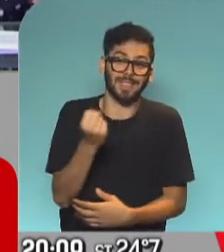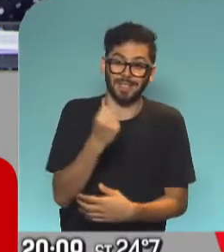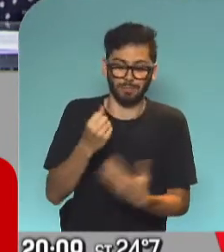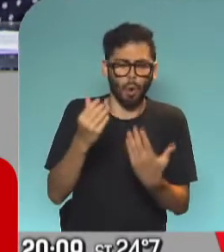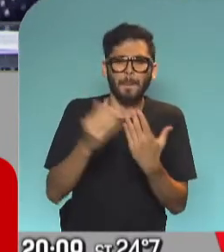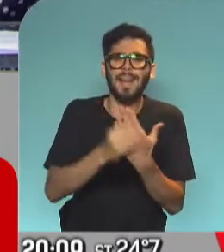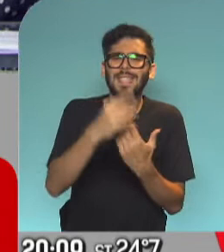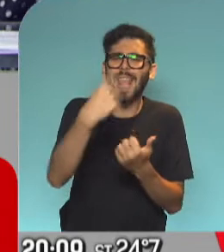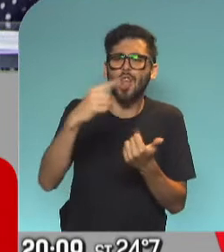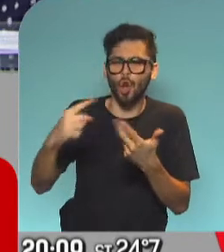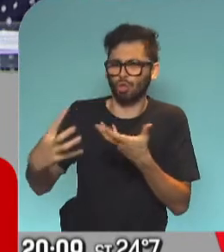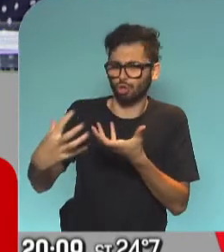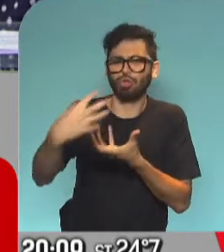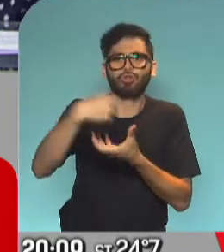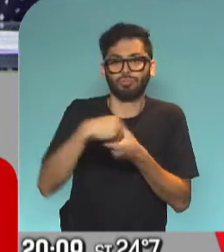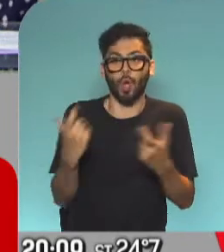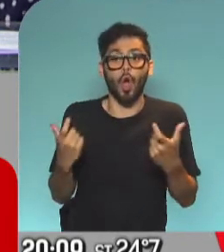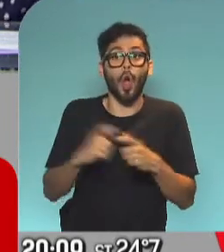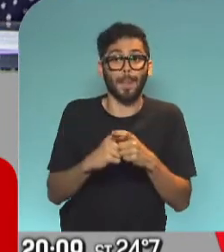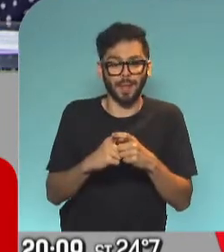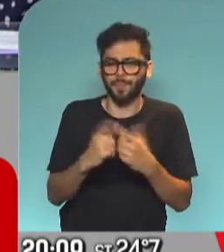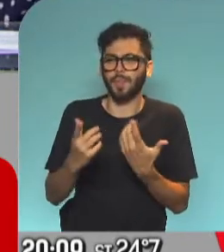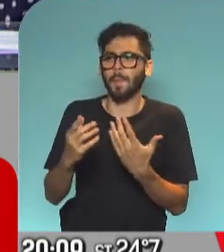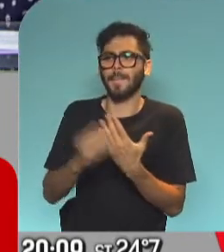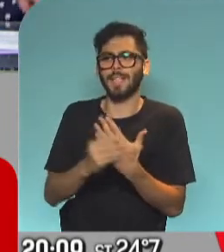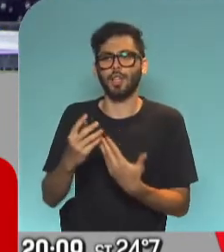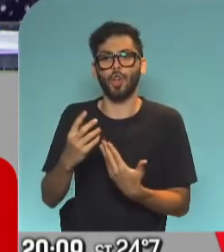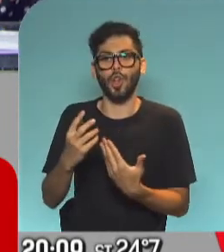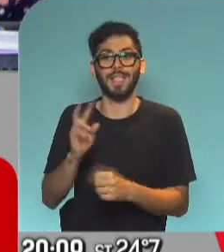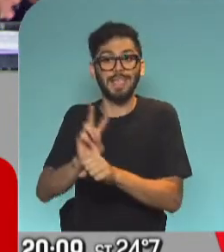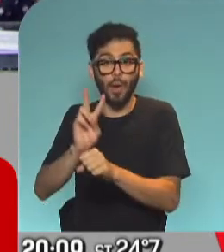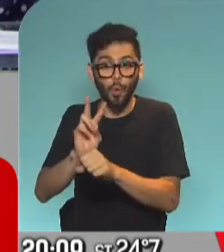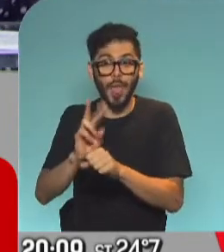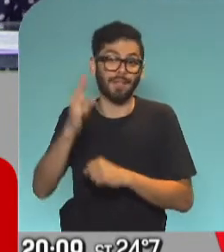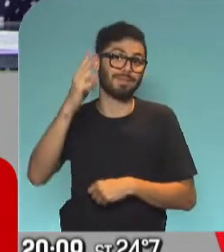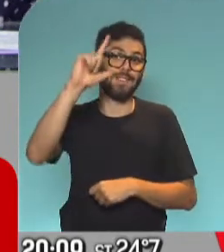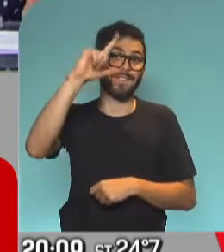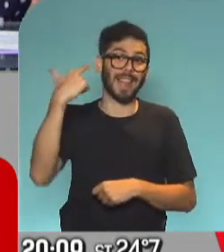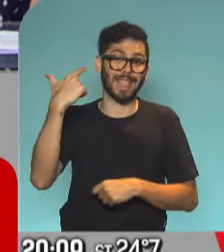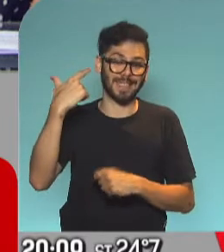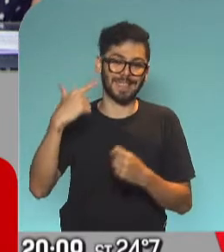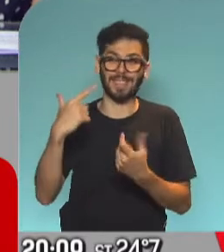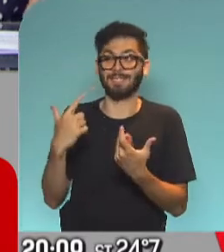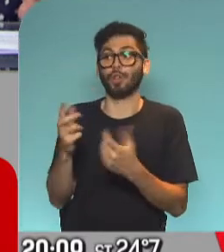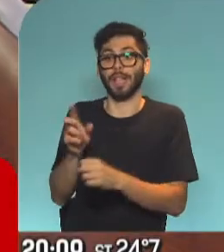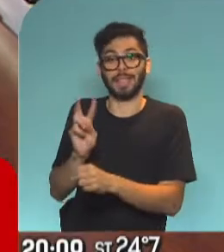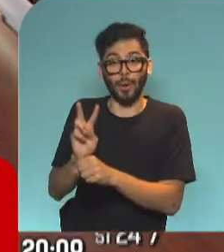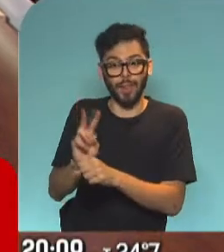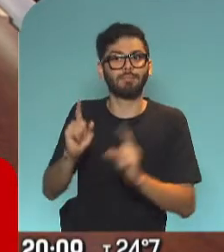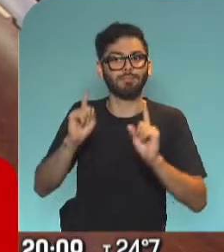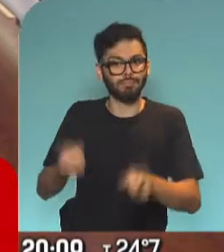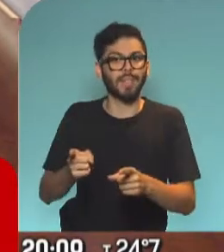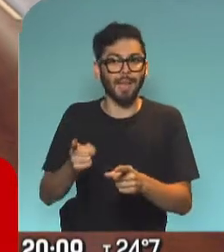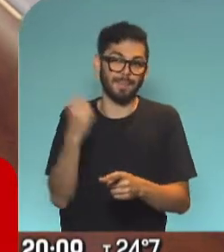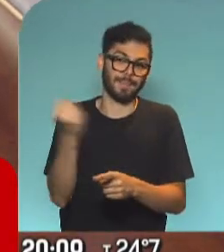interministerial, donde también va a participar seguridad, estuvo hoy Sabina Frederick, y de la mano de las fuerzas de seguridad también va a haber un